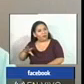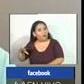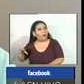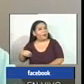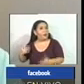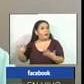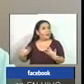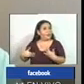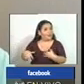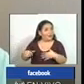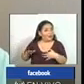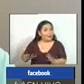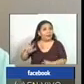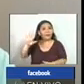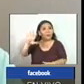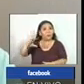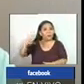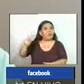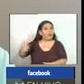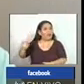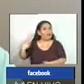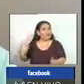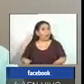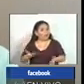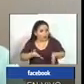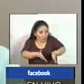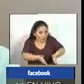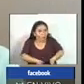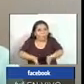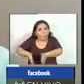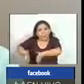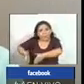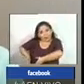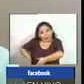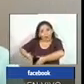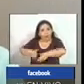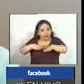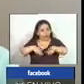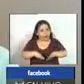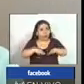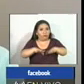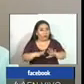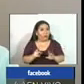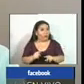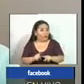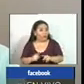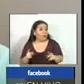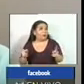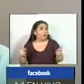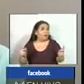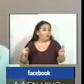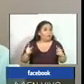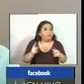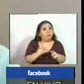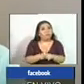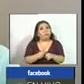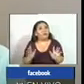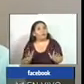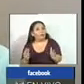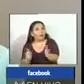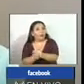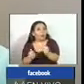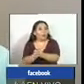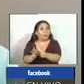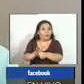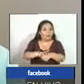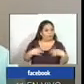cinco décadas a la sastrería y que debido a la pandemia por el COVID-19 tuvo que cambiar de la producción de